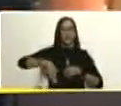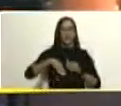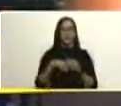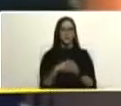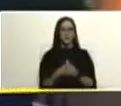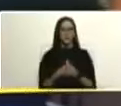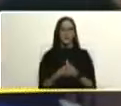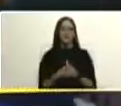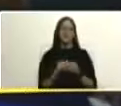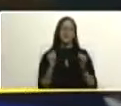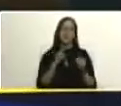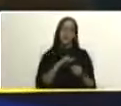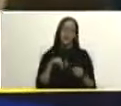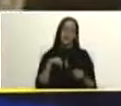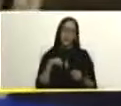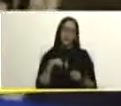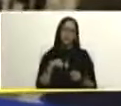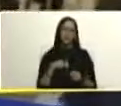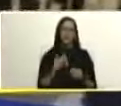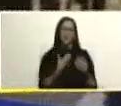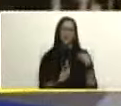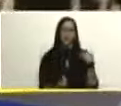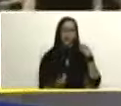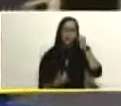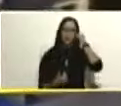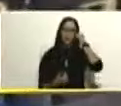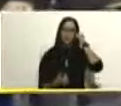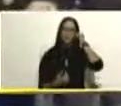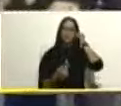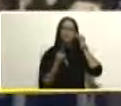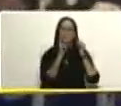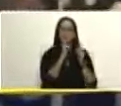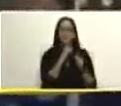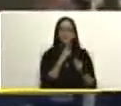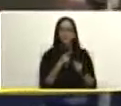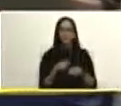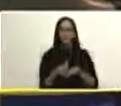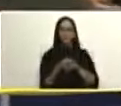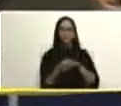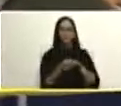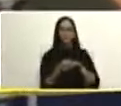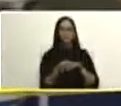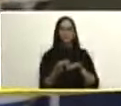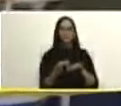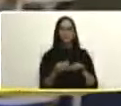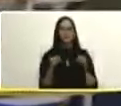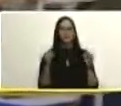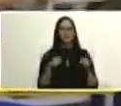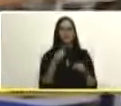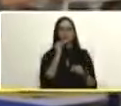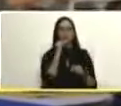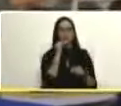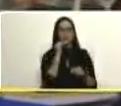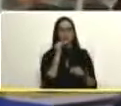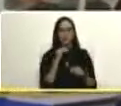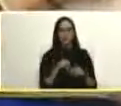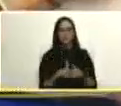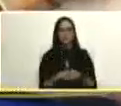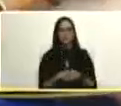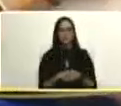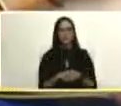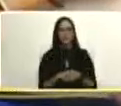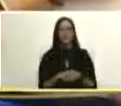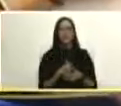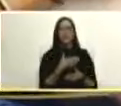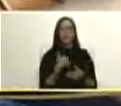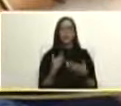Esequibo y es nuestro. Presidente, bueno, en nombre del municipio Campo Elías, de estos muchachos y muchachas, queremos